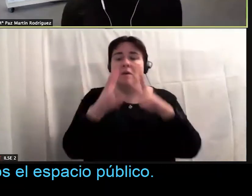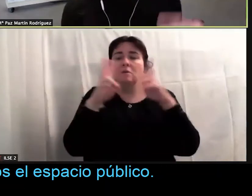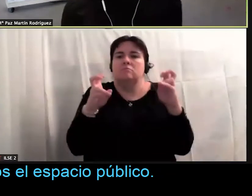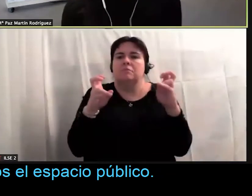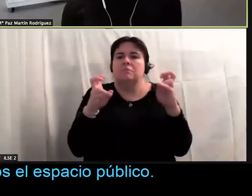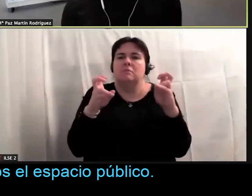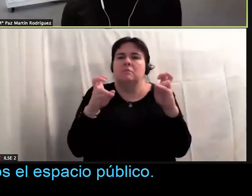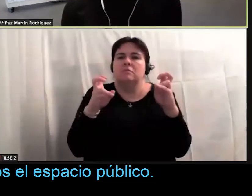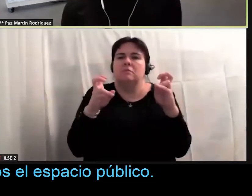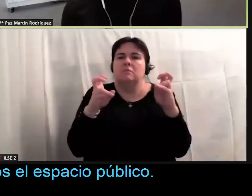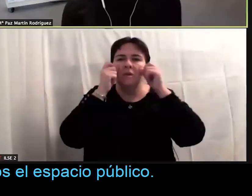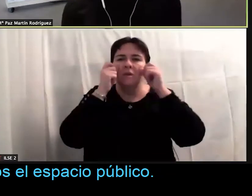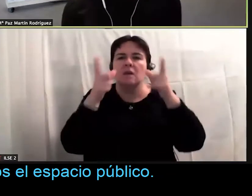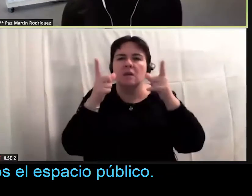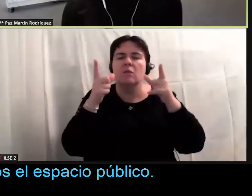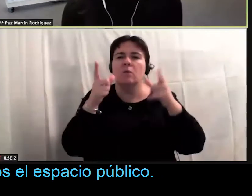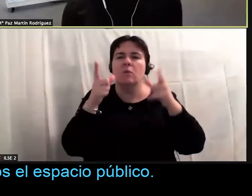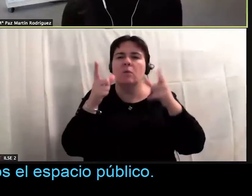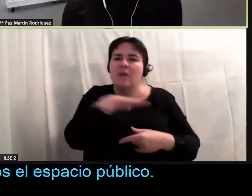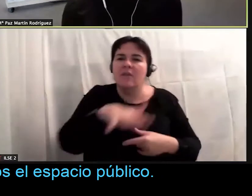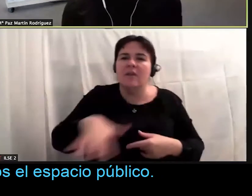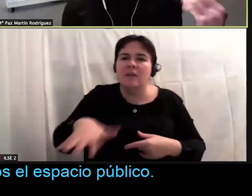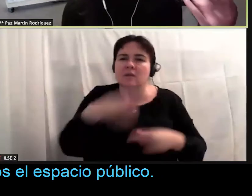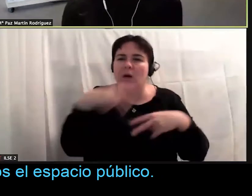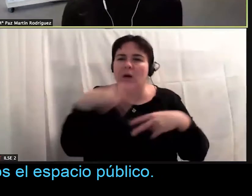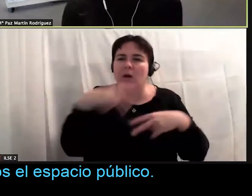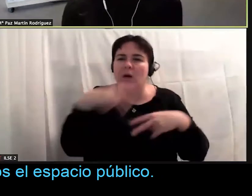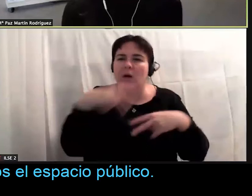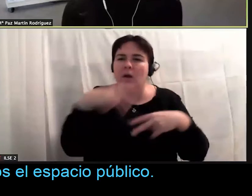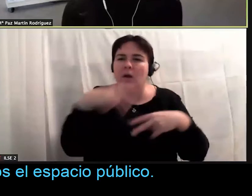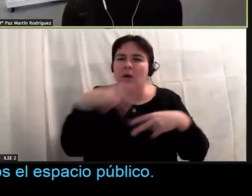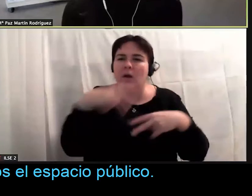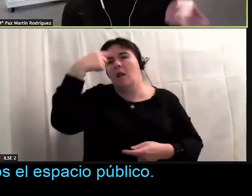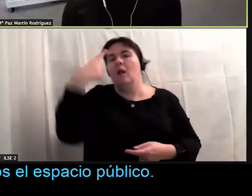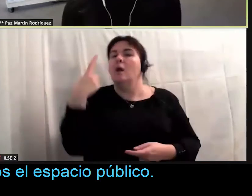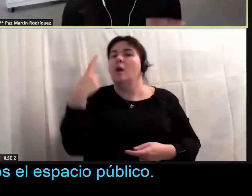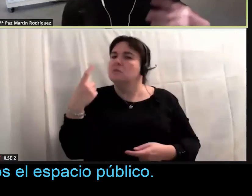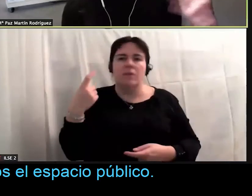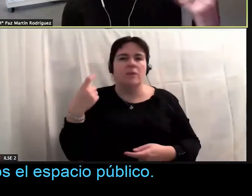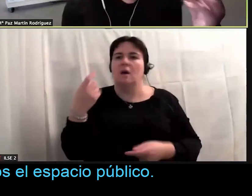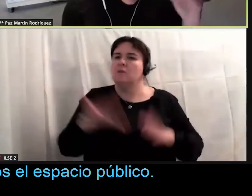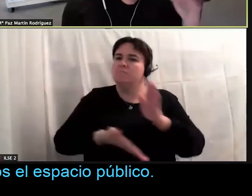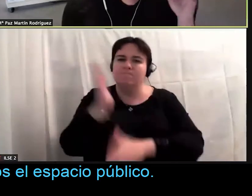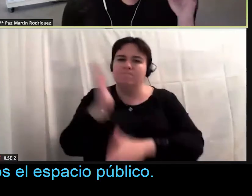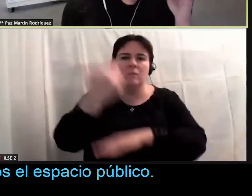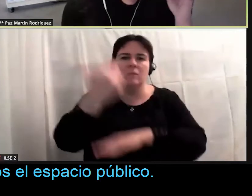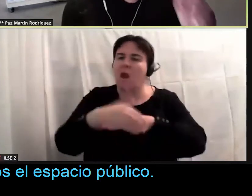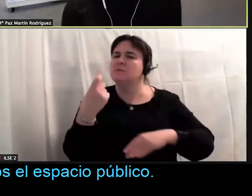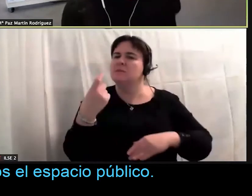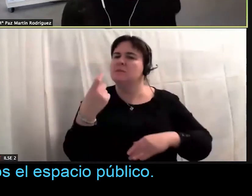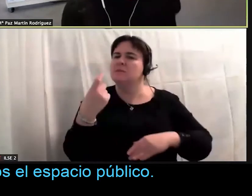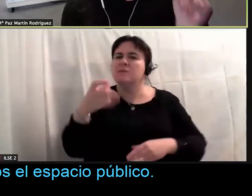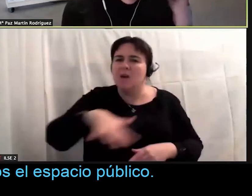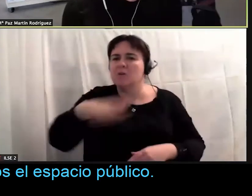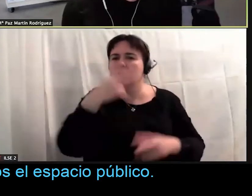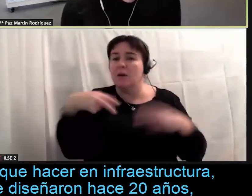ese espacio público, ¿no? Que ese espacio público es necesario, que es necesario salir a la calle, que es necesario todas estas cosas. Un poco al hilo de lo que decía Víctor de las